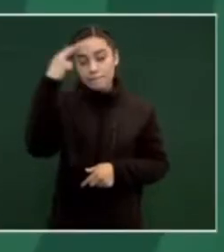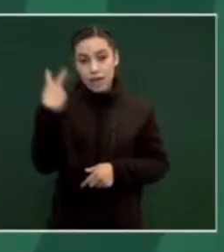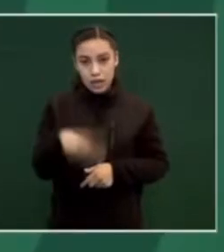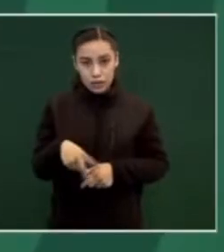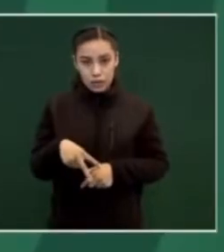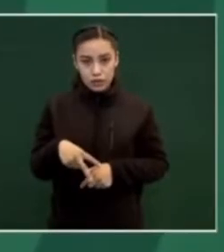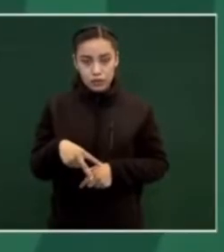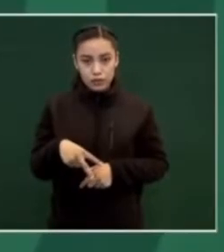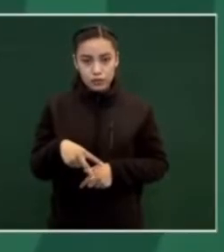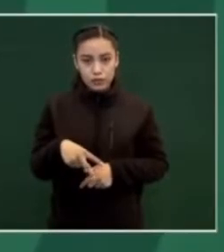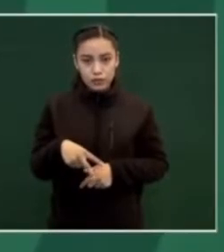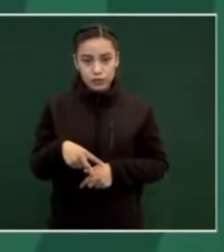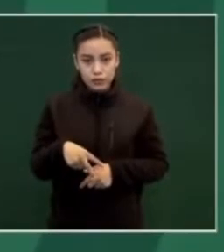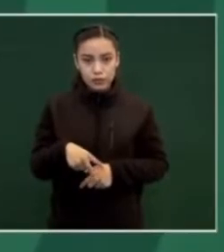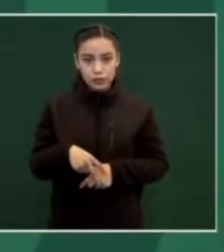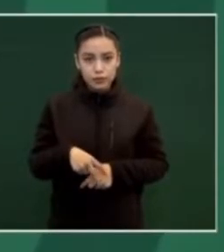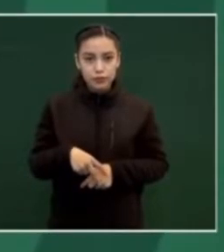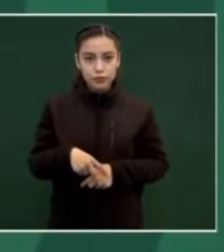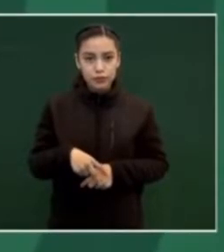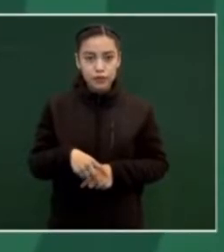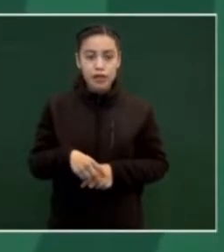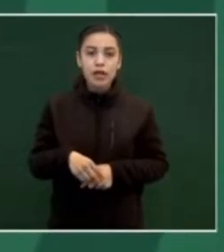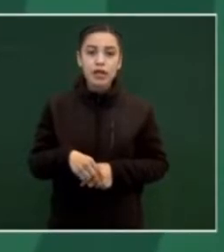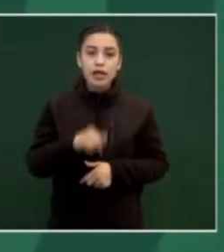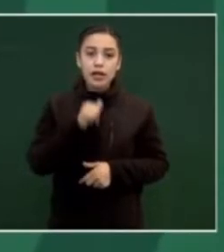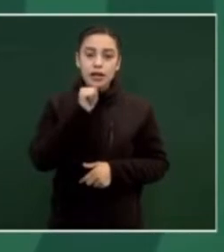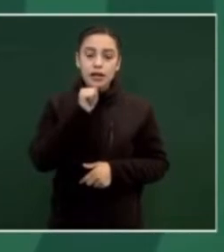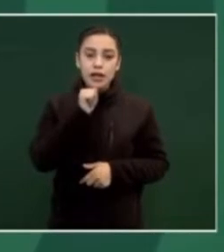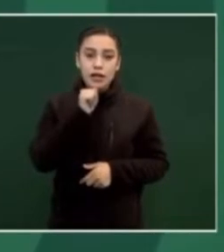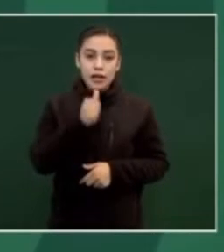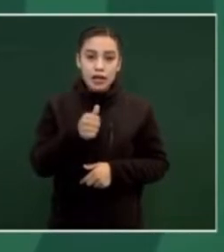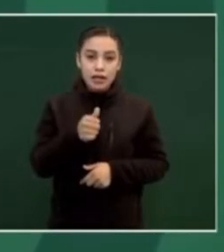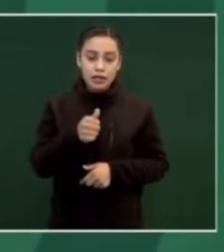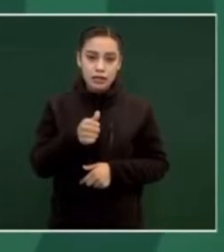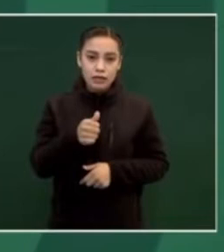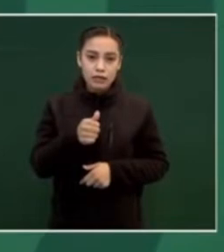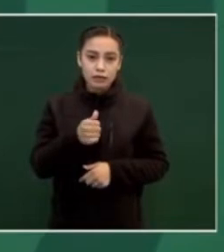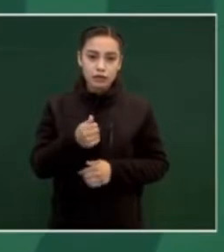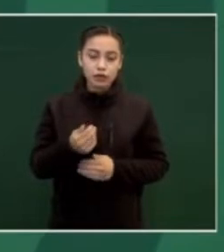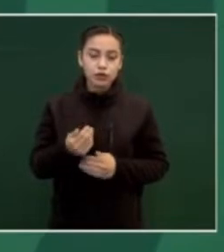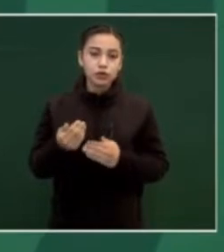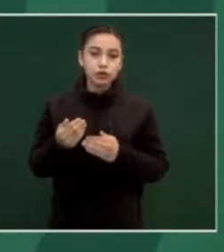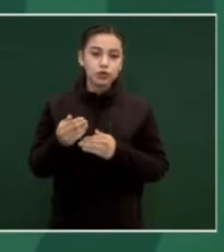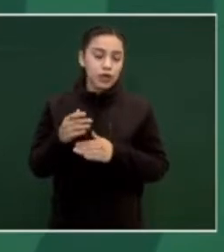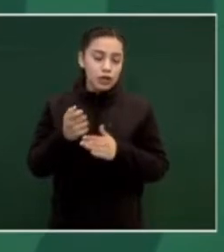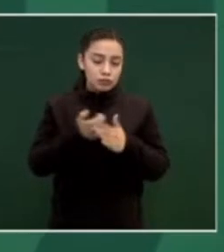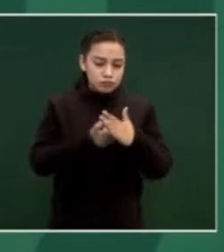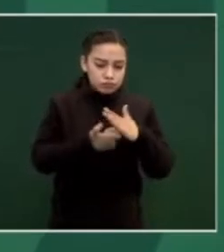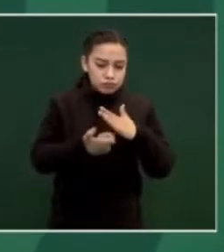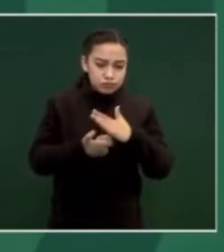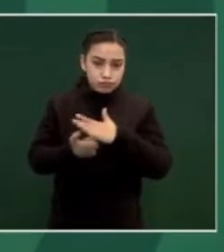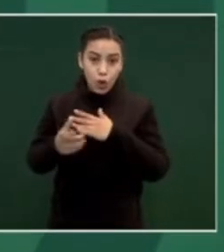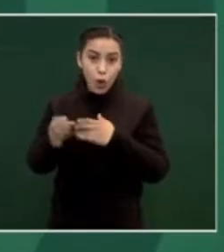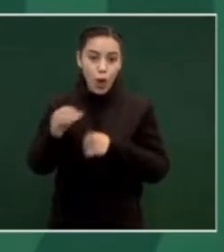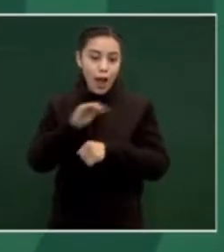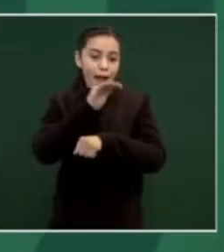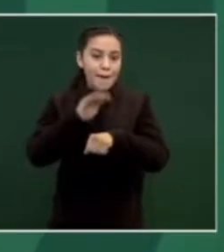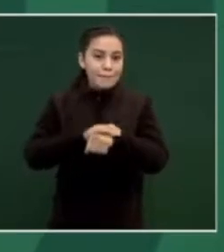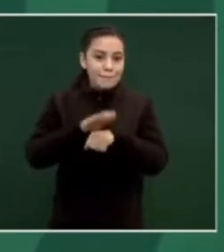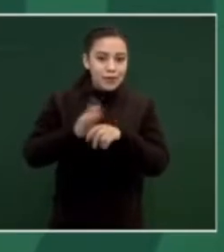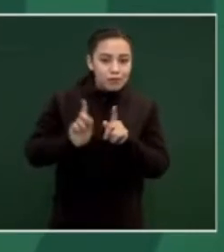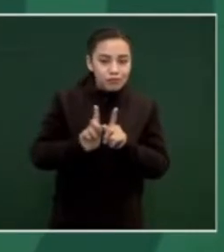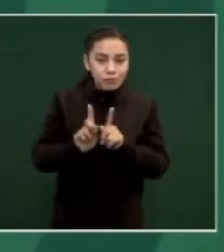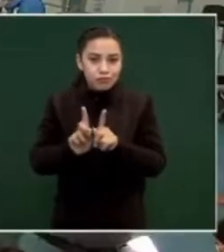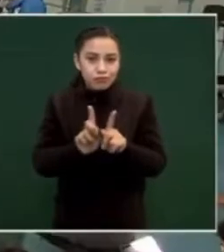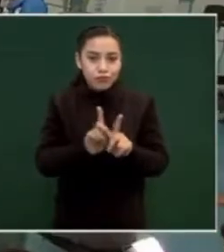pero no permitir ni la corrupción y el amiguismo ni el influyentismo